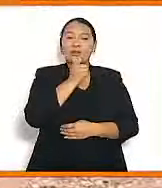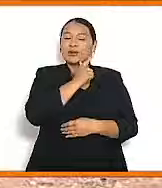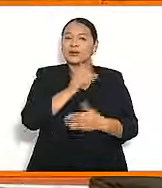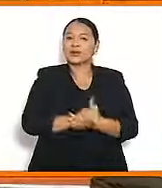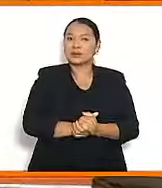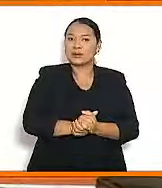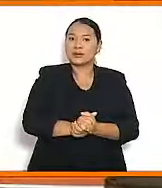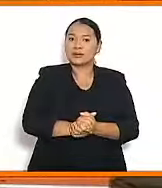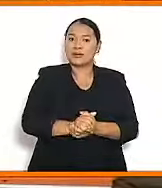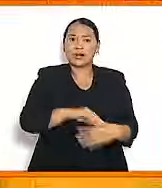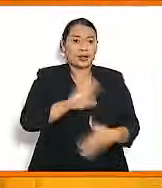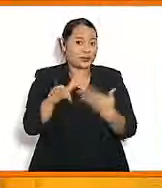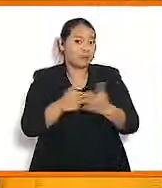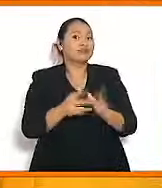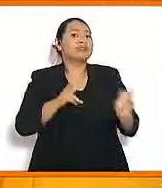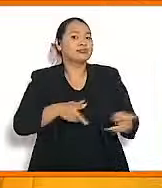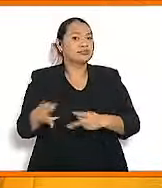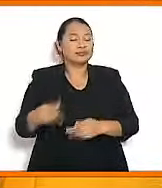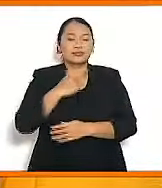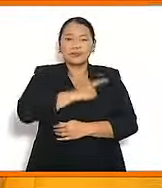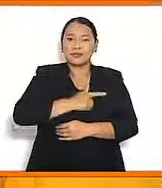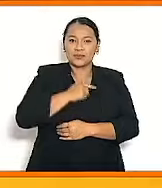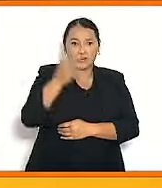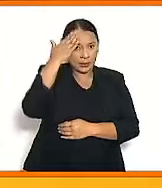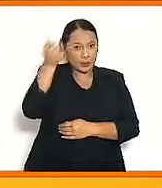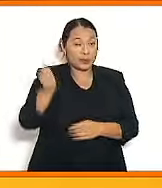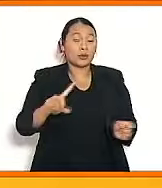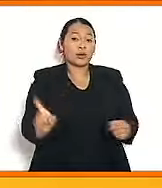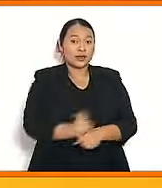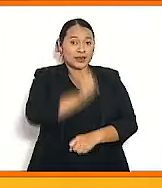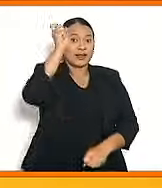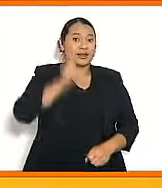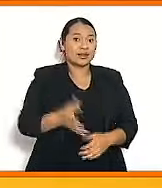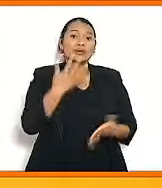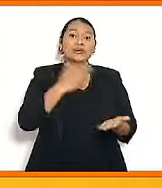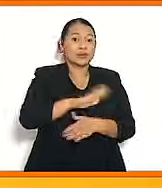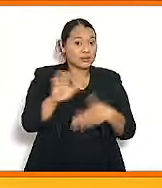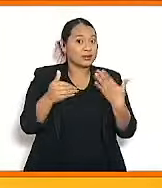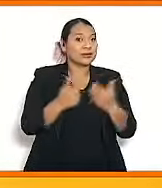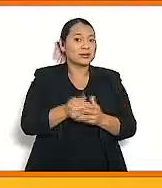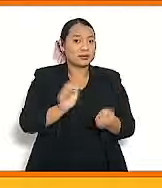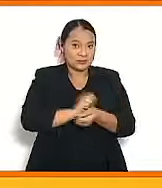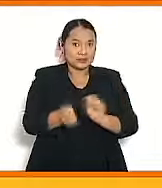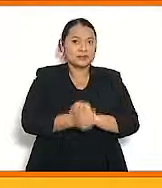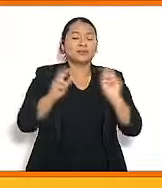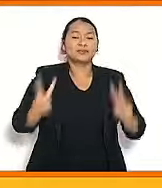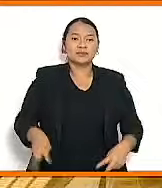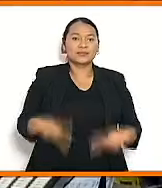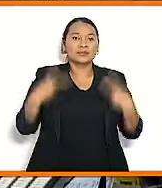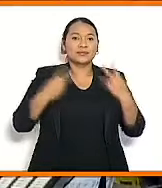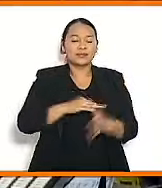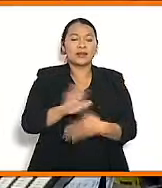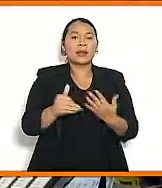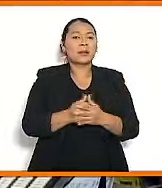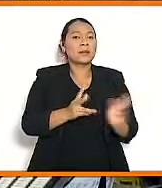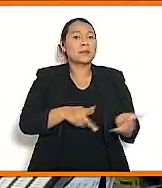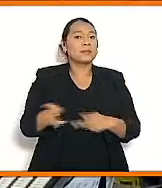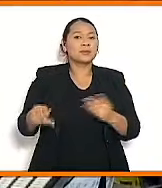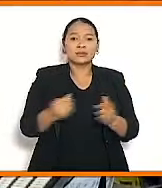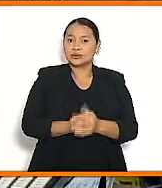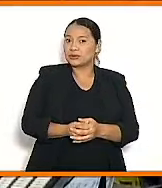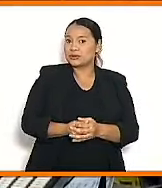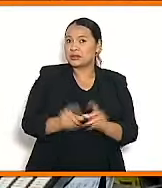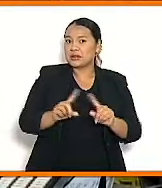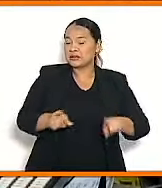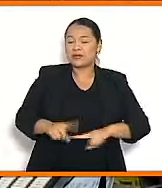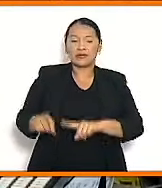ejemplos ya se han visto a nivel nacional, que se gana, pues, un golpe de suerte, pues, le puede cambiar la vida a cualquier persona. A cualquier momento, pues, le llega su